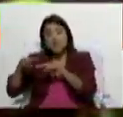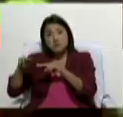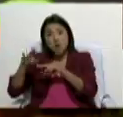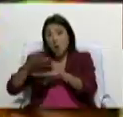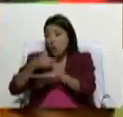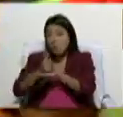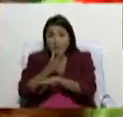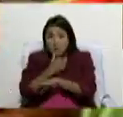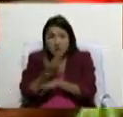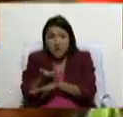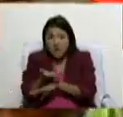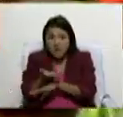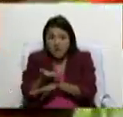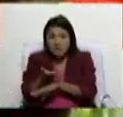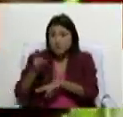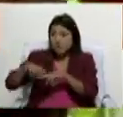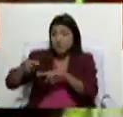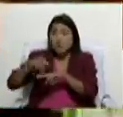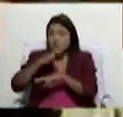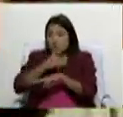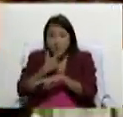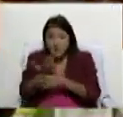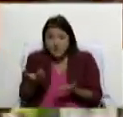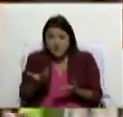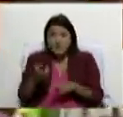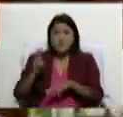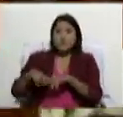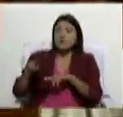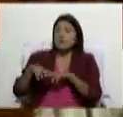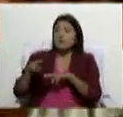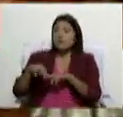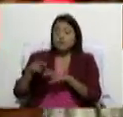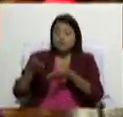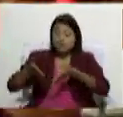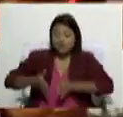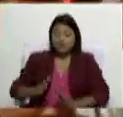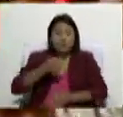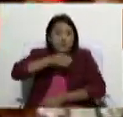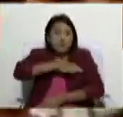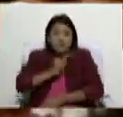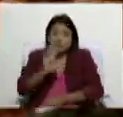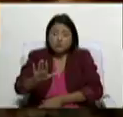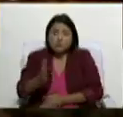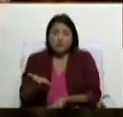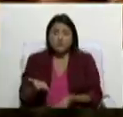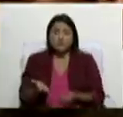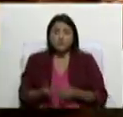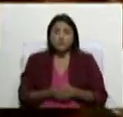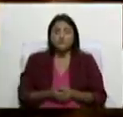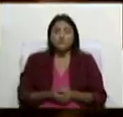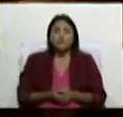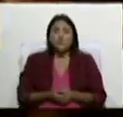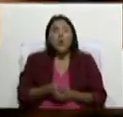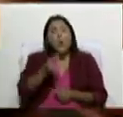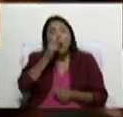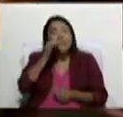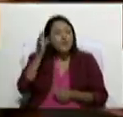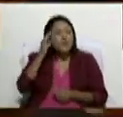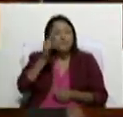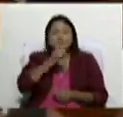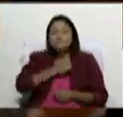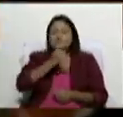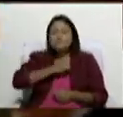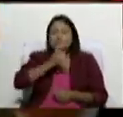la culpa. Los niños que su único delito fue nacer en Palestina. Ahí están esos hombres y mujeres